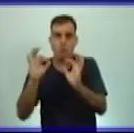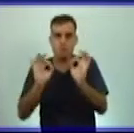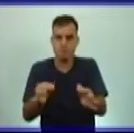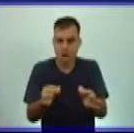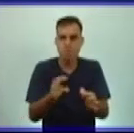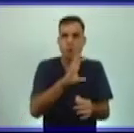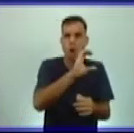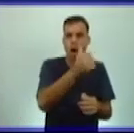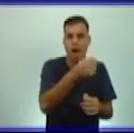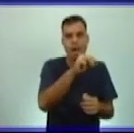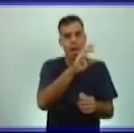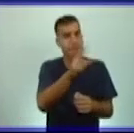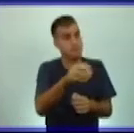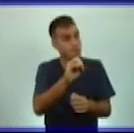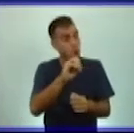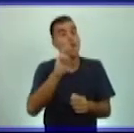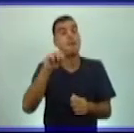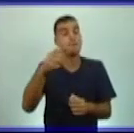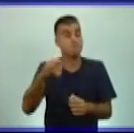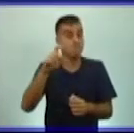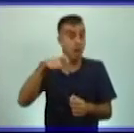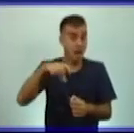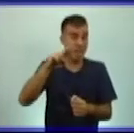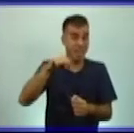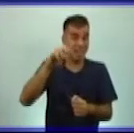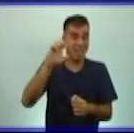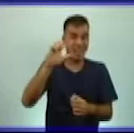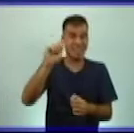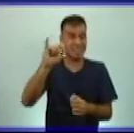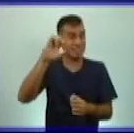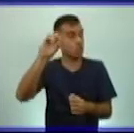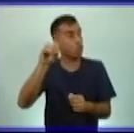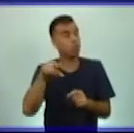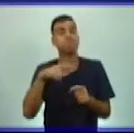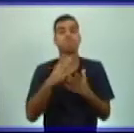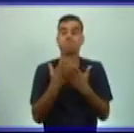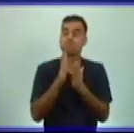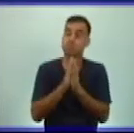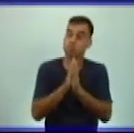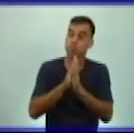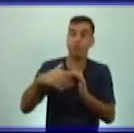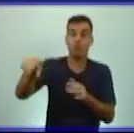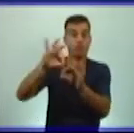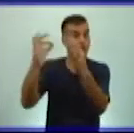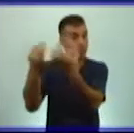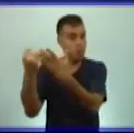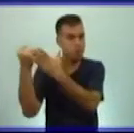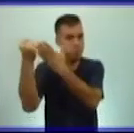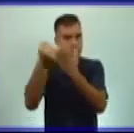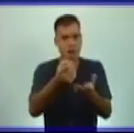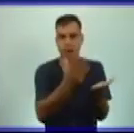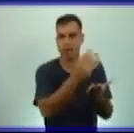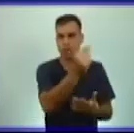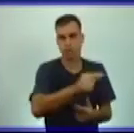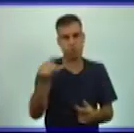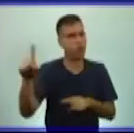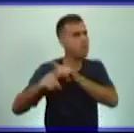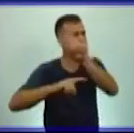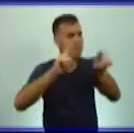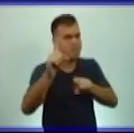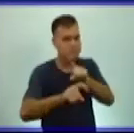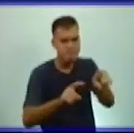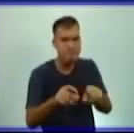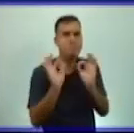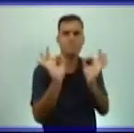Es decir, esto es importante. Le pedimos a la familia que nos apoye en este sentido, hacerle esta pregunta al estudiante: ¿en qué consiste